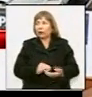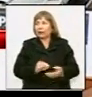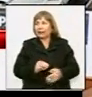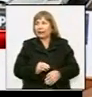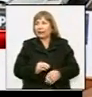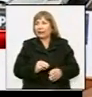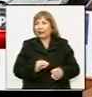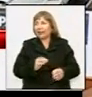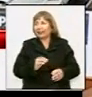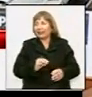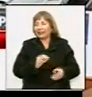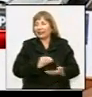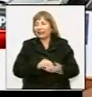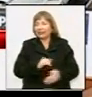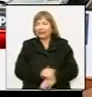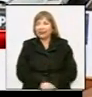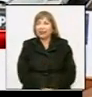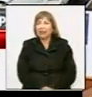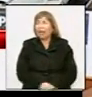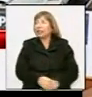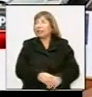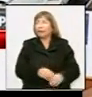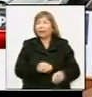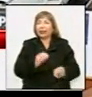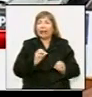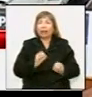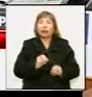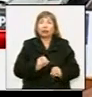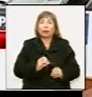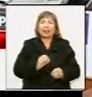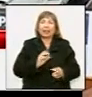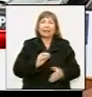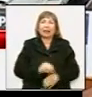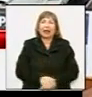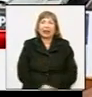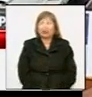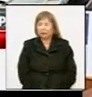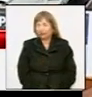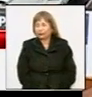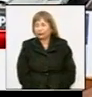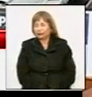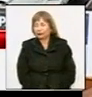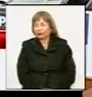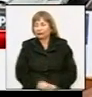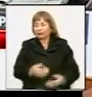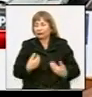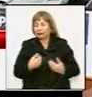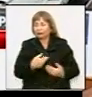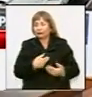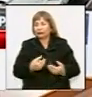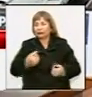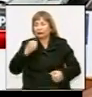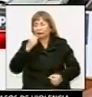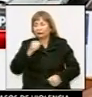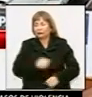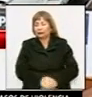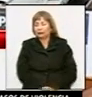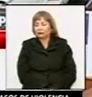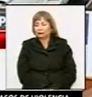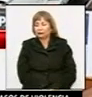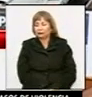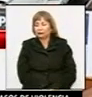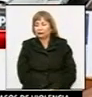ministrapa situación ni kaita munema. Manam ni ati man pacho yo. Yo si kaiman jamunampa valiente warmi